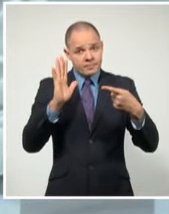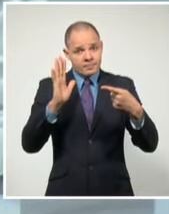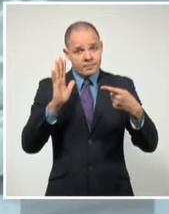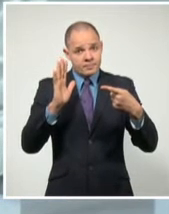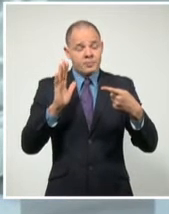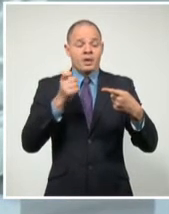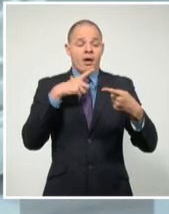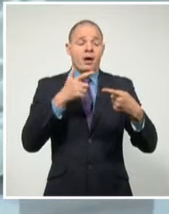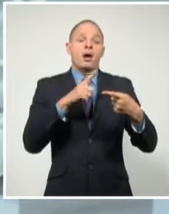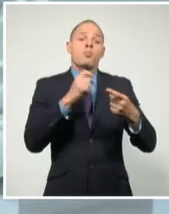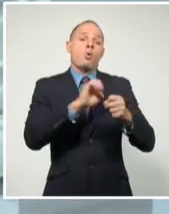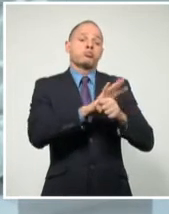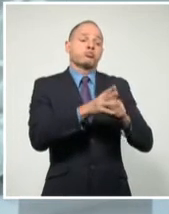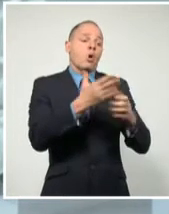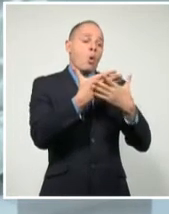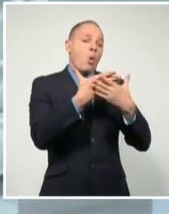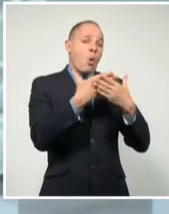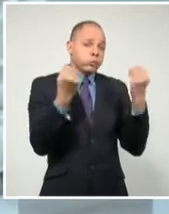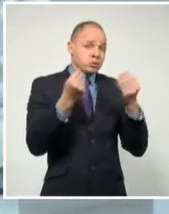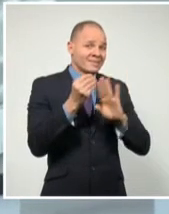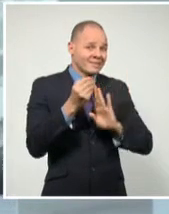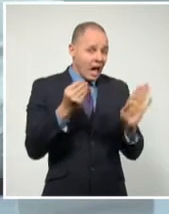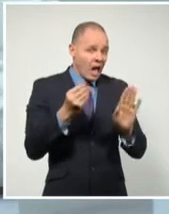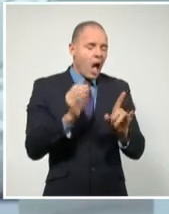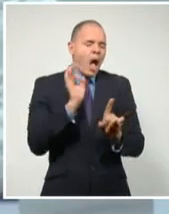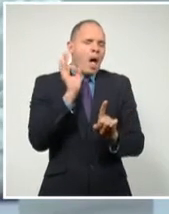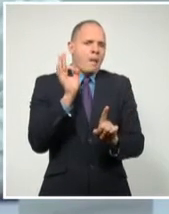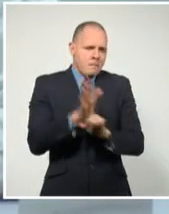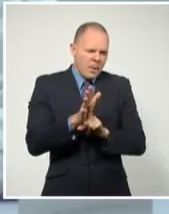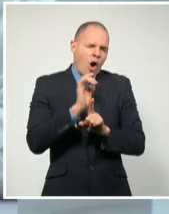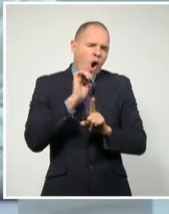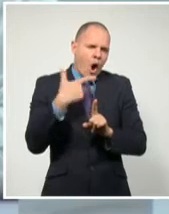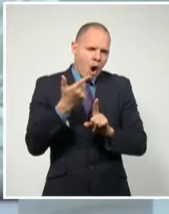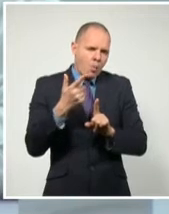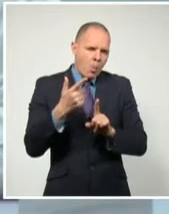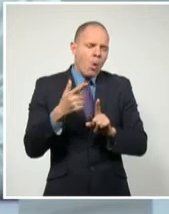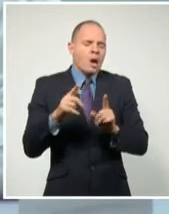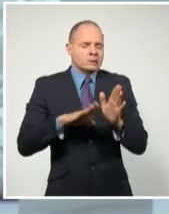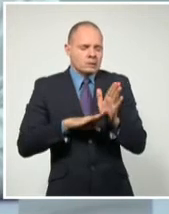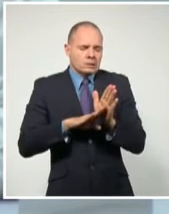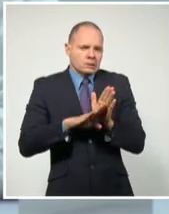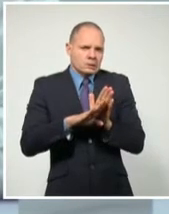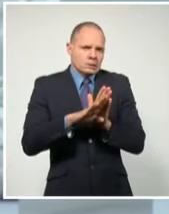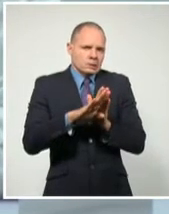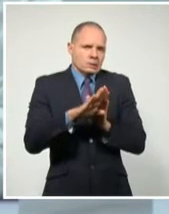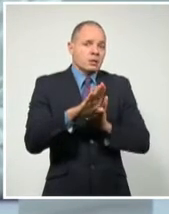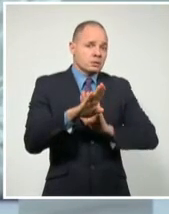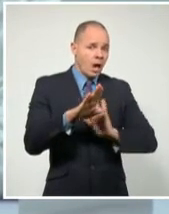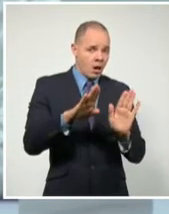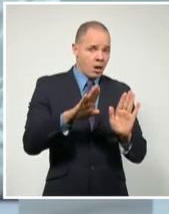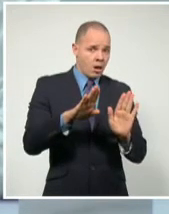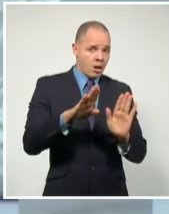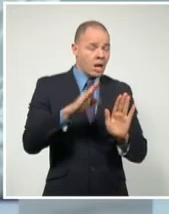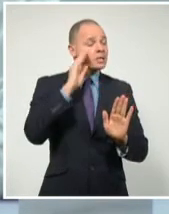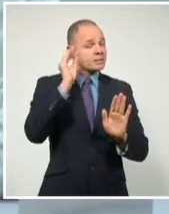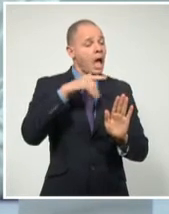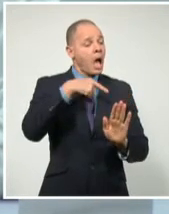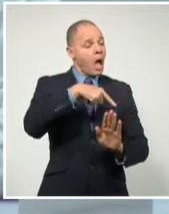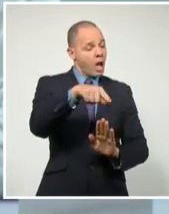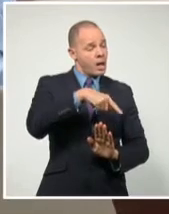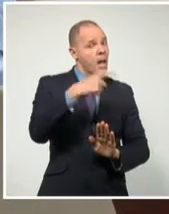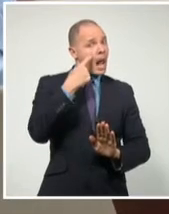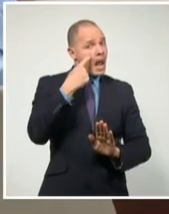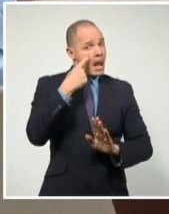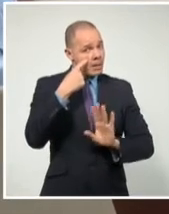daños causados por la pandemia, lo cual aquí se ha explicado en qué momento estamos, que es un momento más favorable, pero que requeriremos de